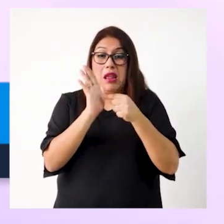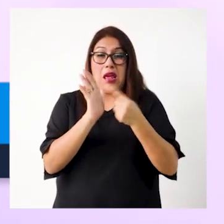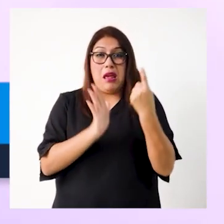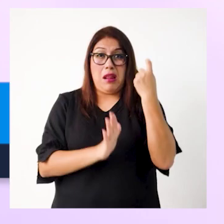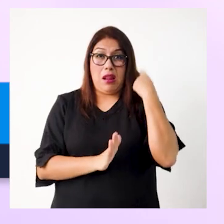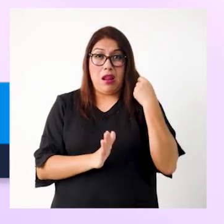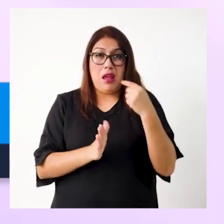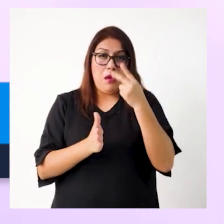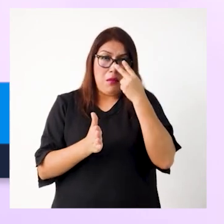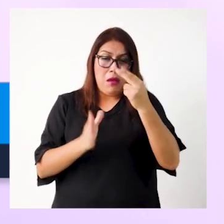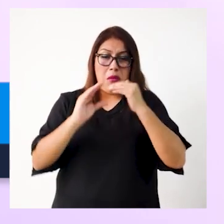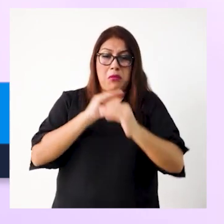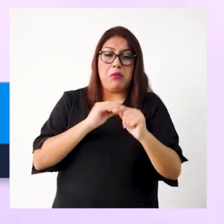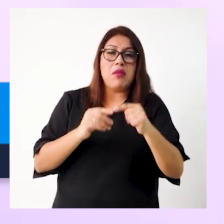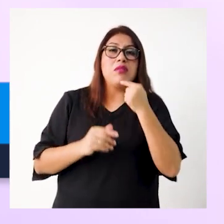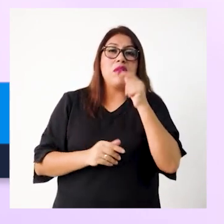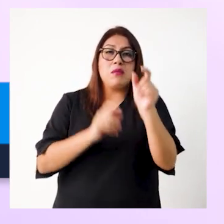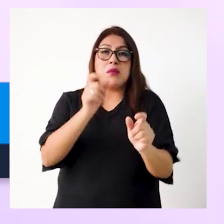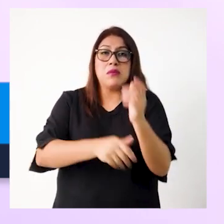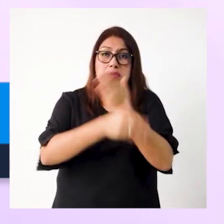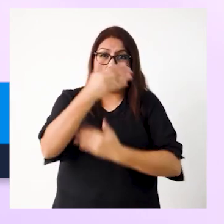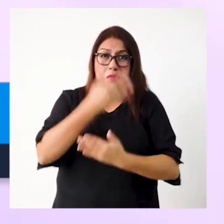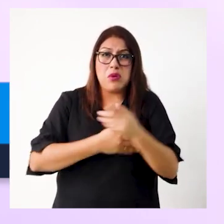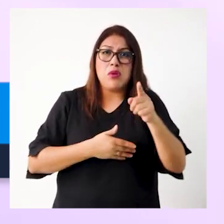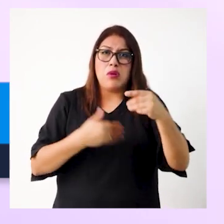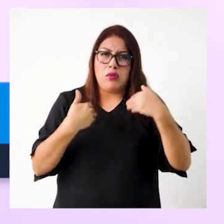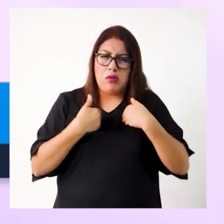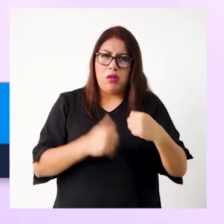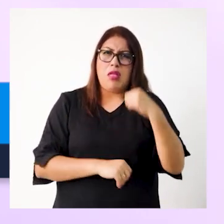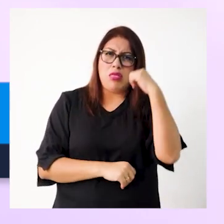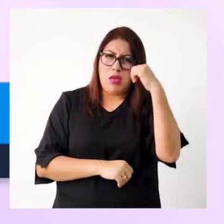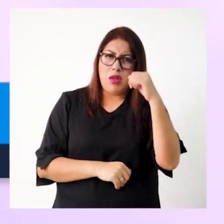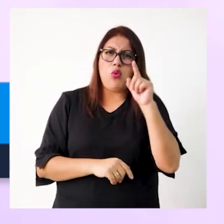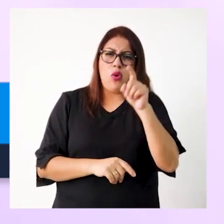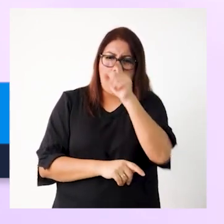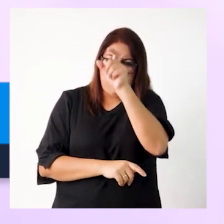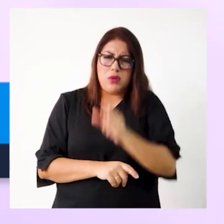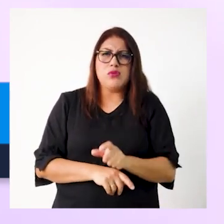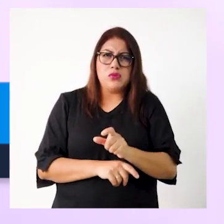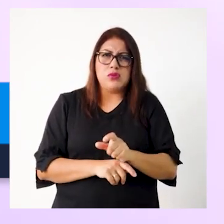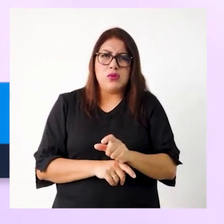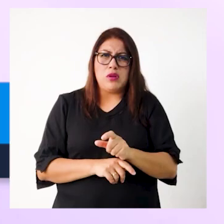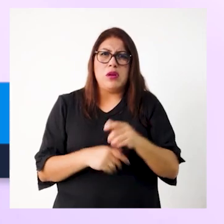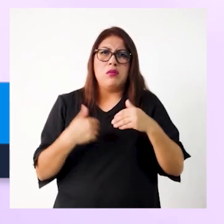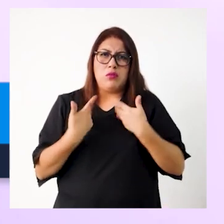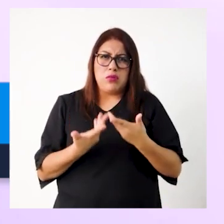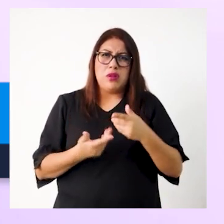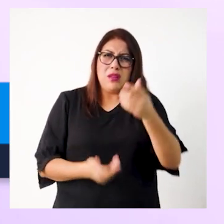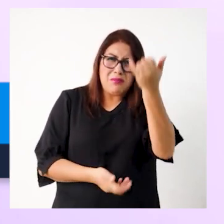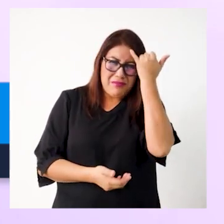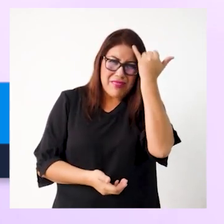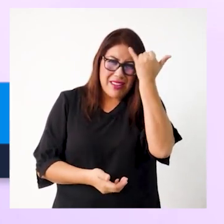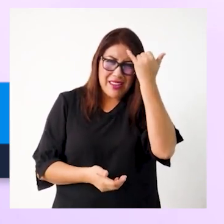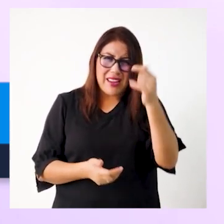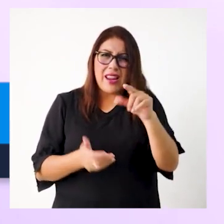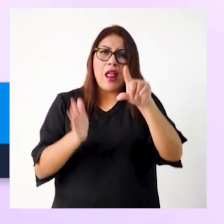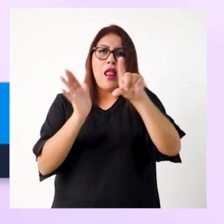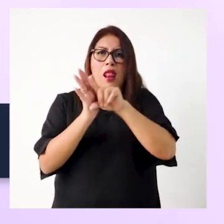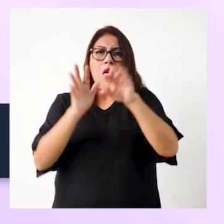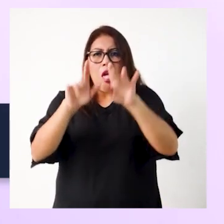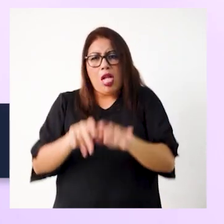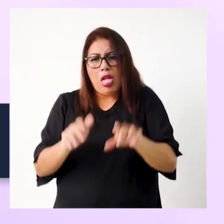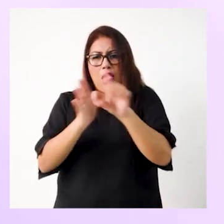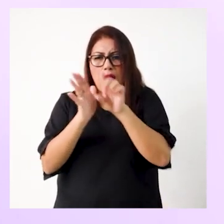que toda persona con discapacidad o no tiene derecho de ser atendida por un ser humano. O sea, imagínate, se ha tenido que sacar una ley